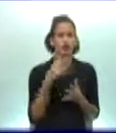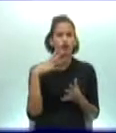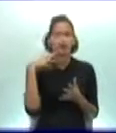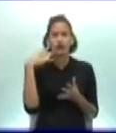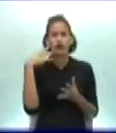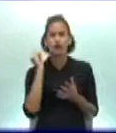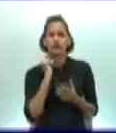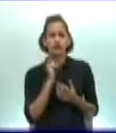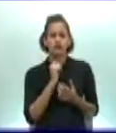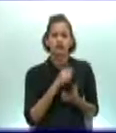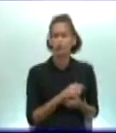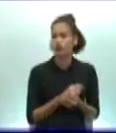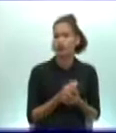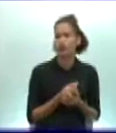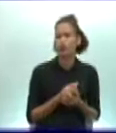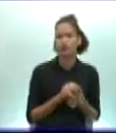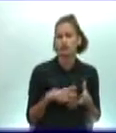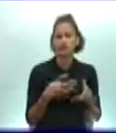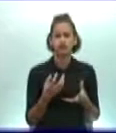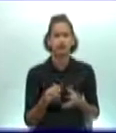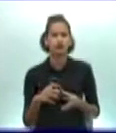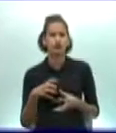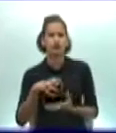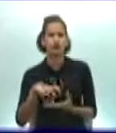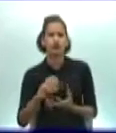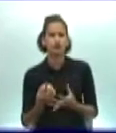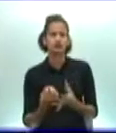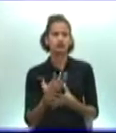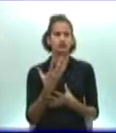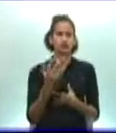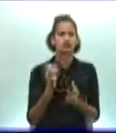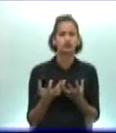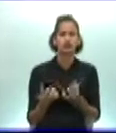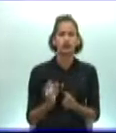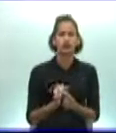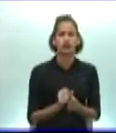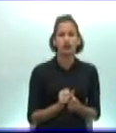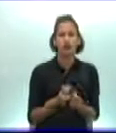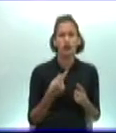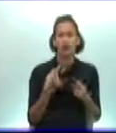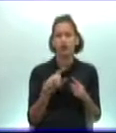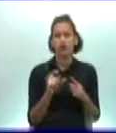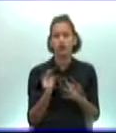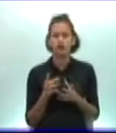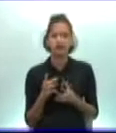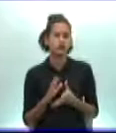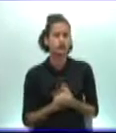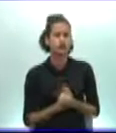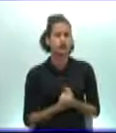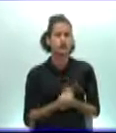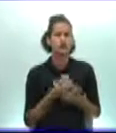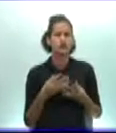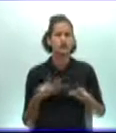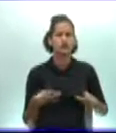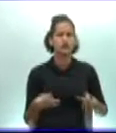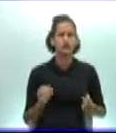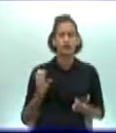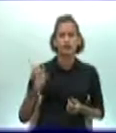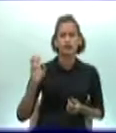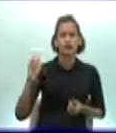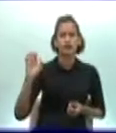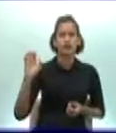sedimentados, los depósitos vulcanógenos y con líneas el límite máximo de las tierras emergidas en el